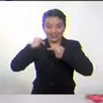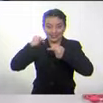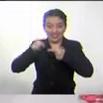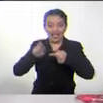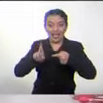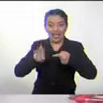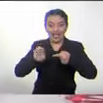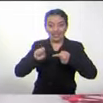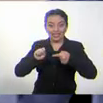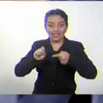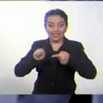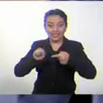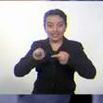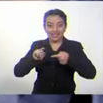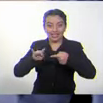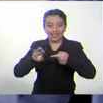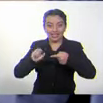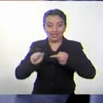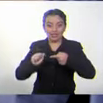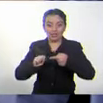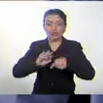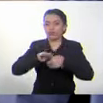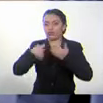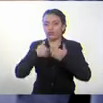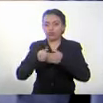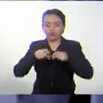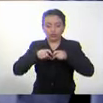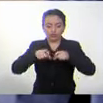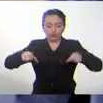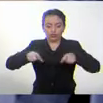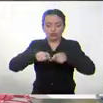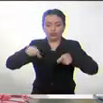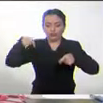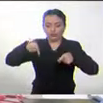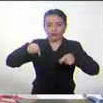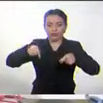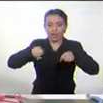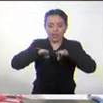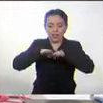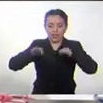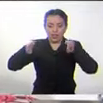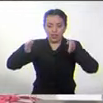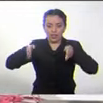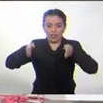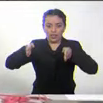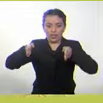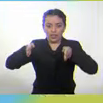circuito lo vamos a construir en un tablero de pruebas o breadboard.